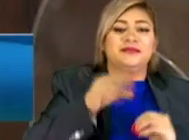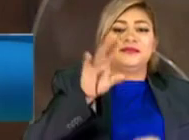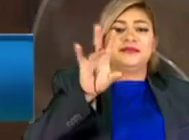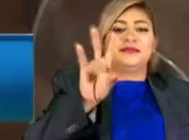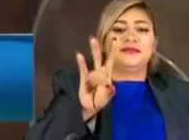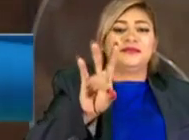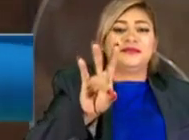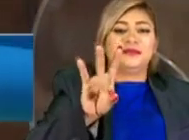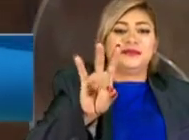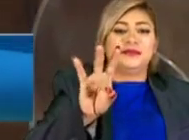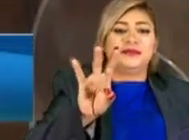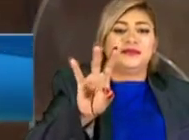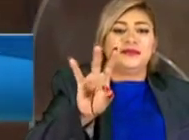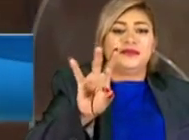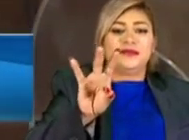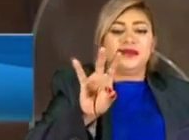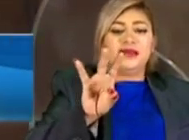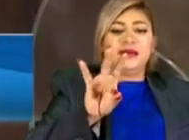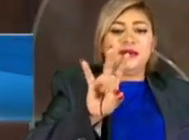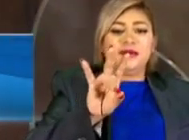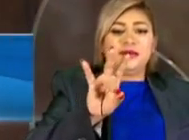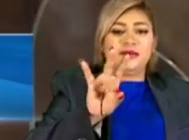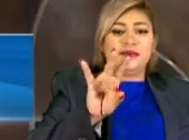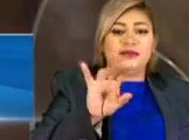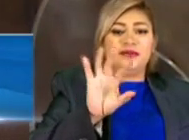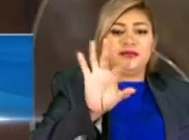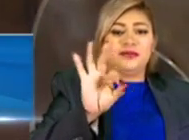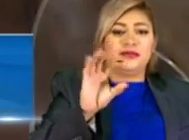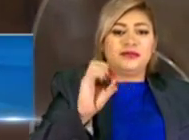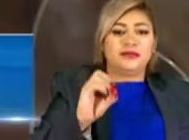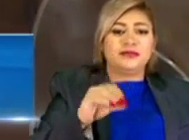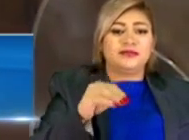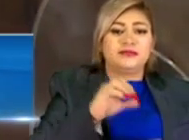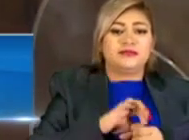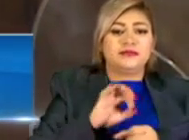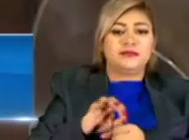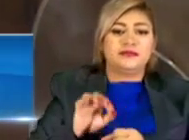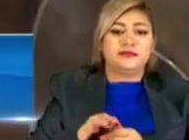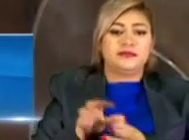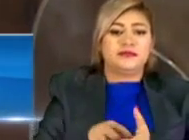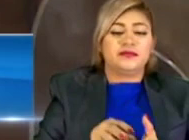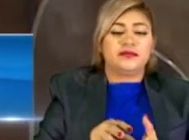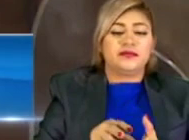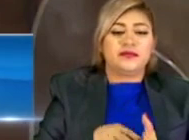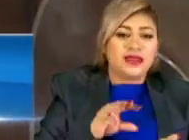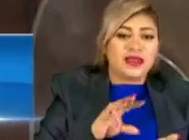70.000 a 90.000 las hectáreas sembradas de arroz.